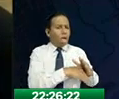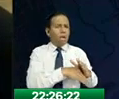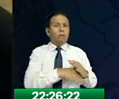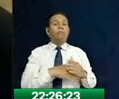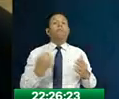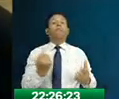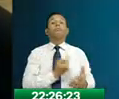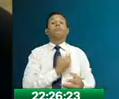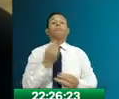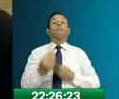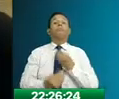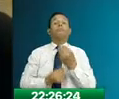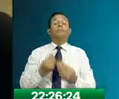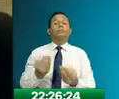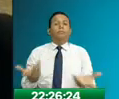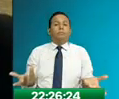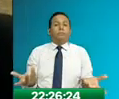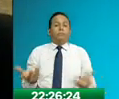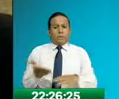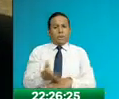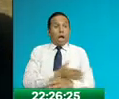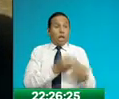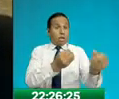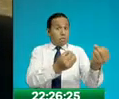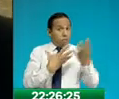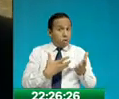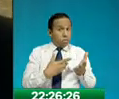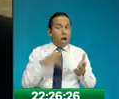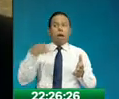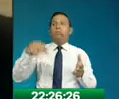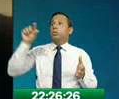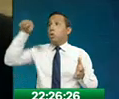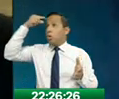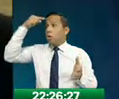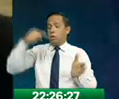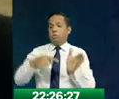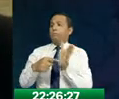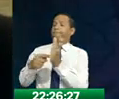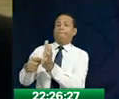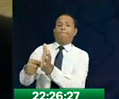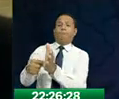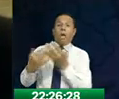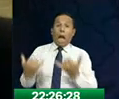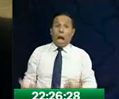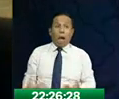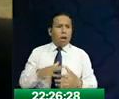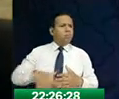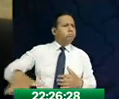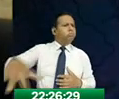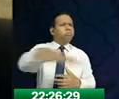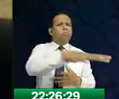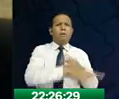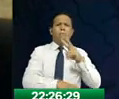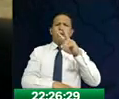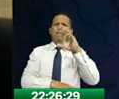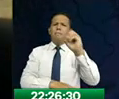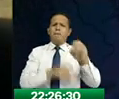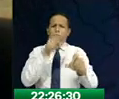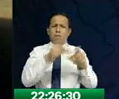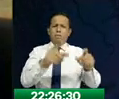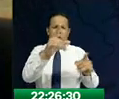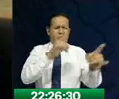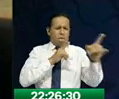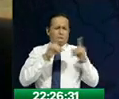gobierno sobre lo que creíamos, ¿no? Ahora sí le estamos diciendo, hay 20.000 contagiadores en Puerto Viejo. El